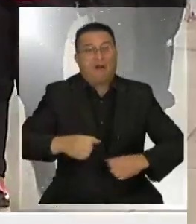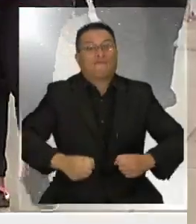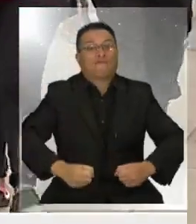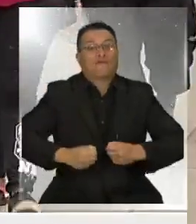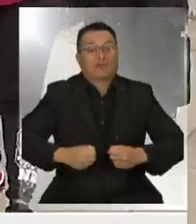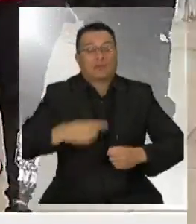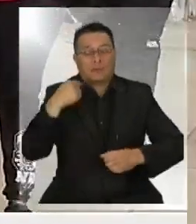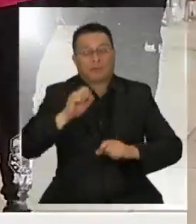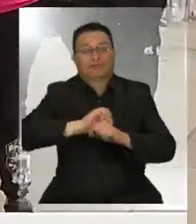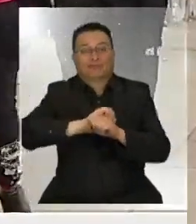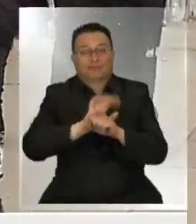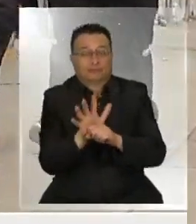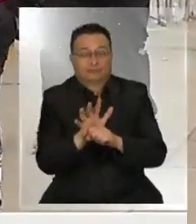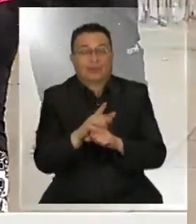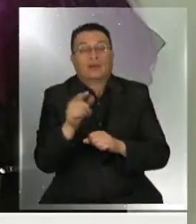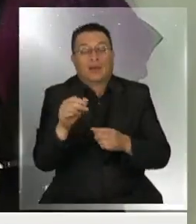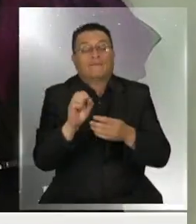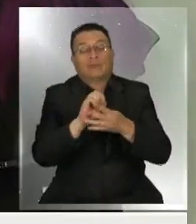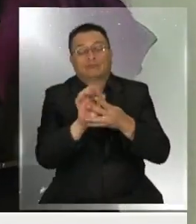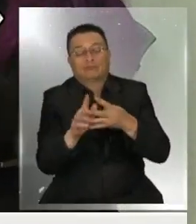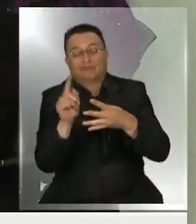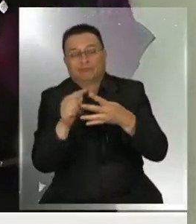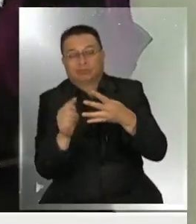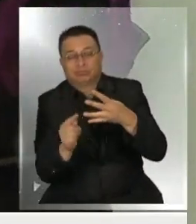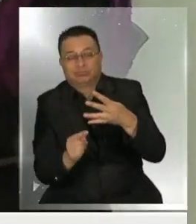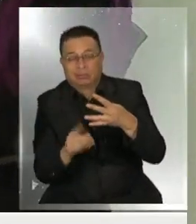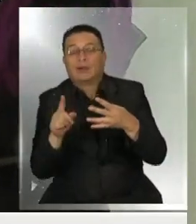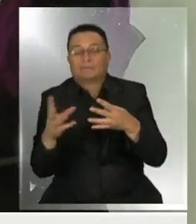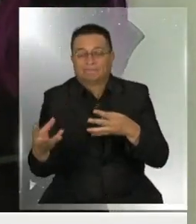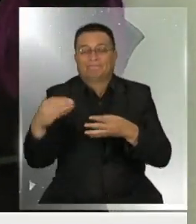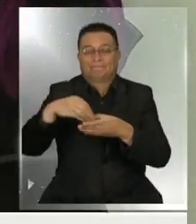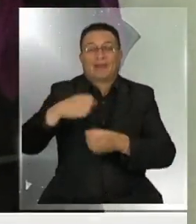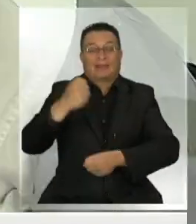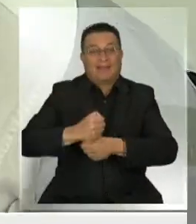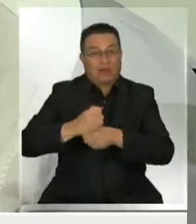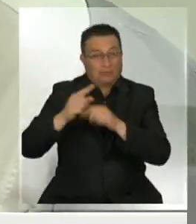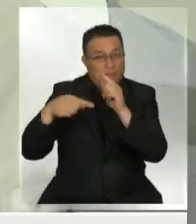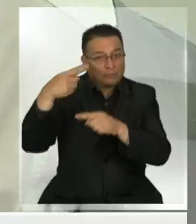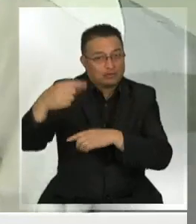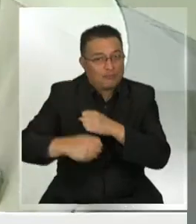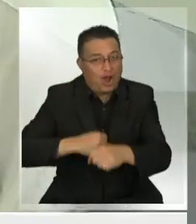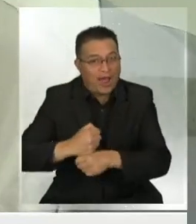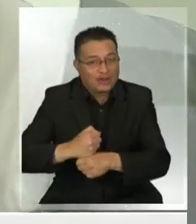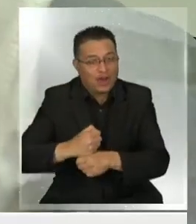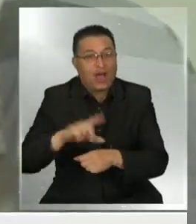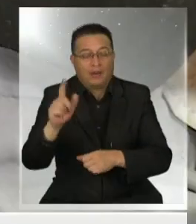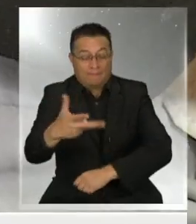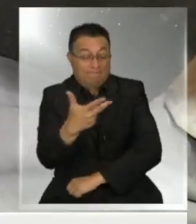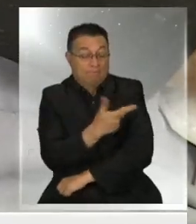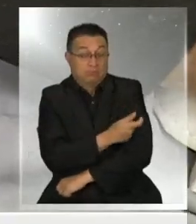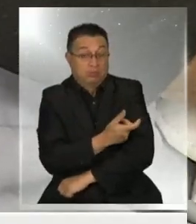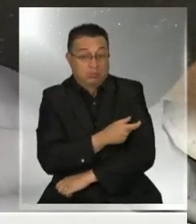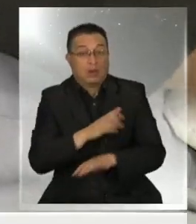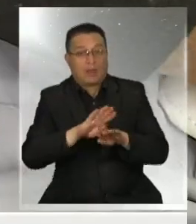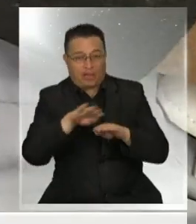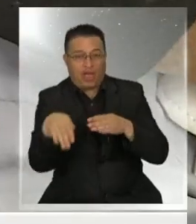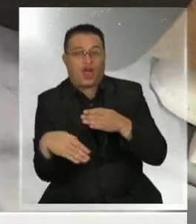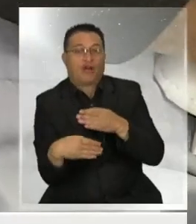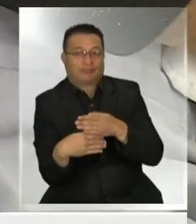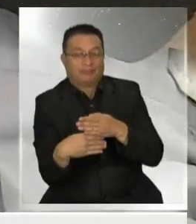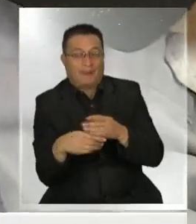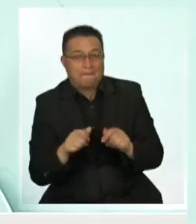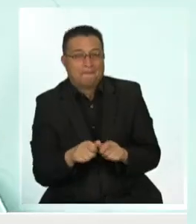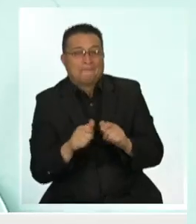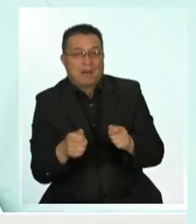el COVID-19 y sus variantes que ya forman parte del trabajo para el próximo año. Inmunización complementaria que podría ser